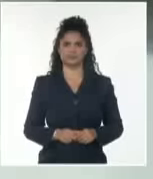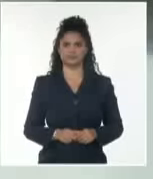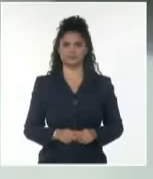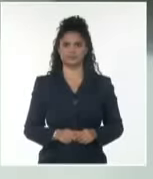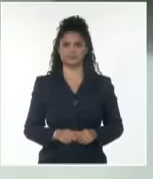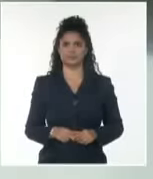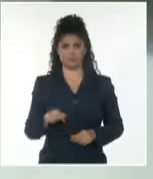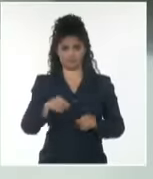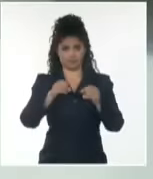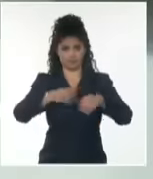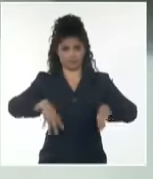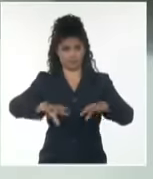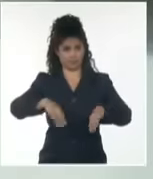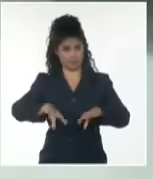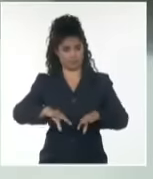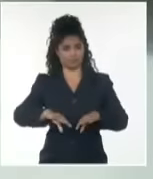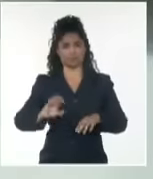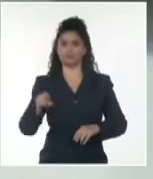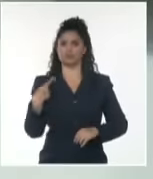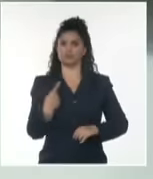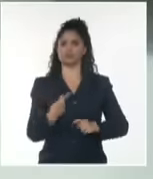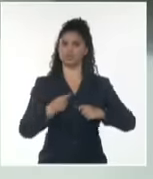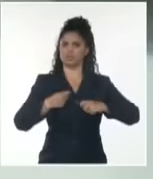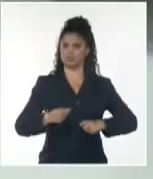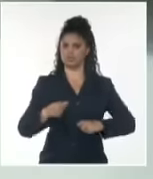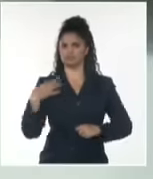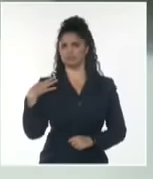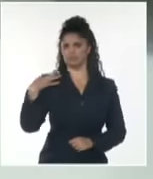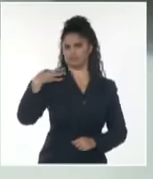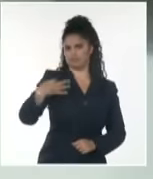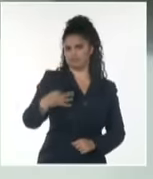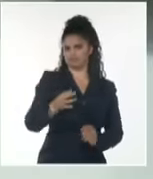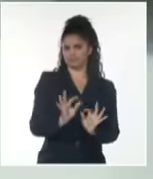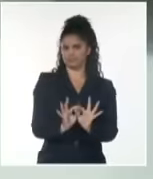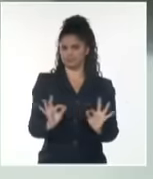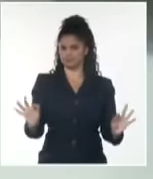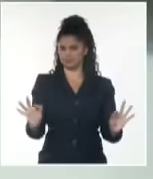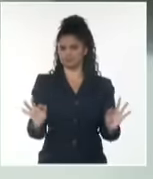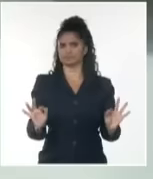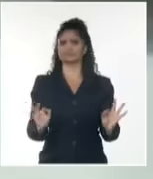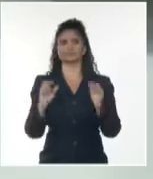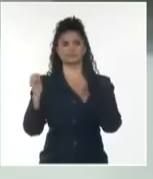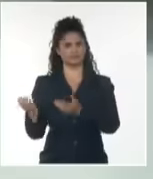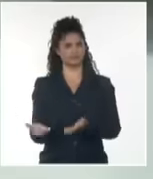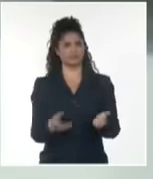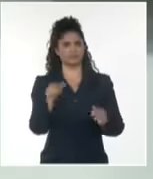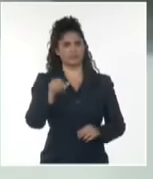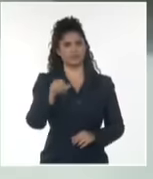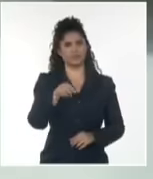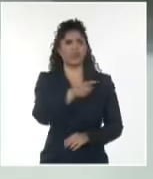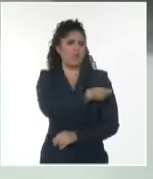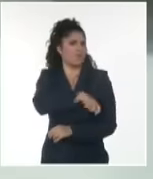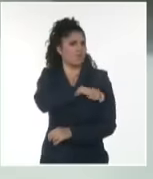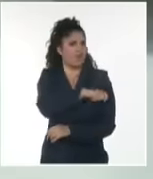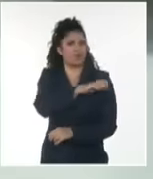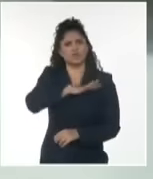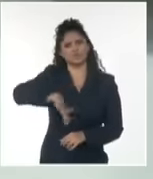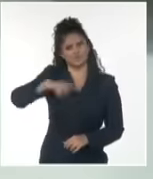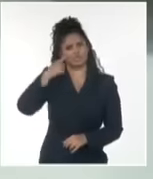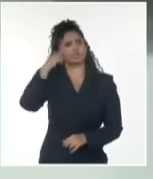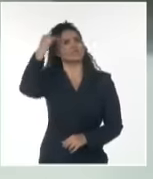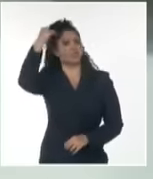esta situación, hemos decidido invitar de manera especial al estudio a una persona que conoce todo nuestro país, el